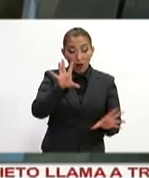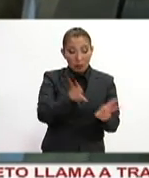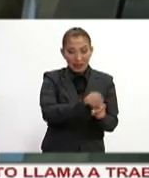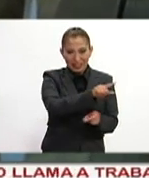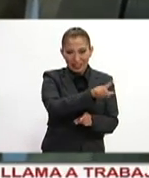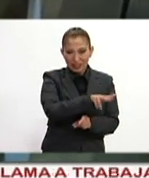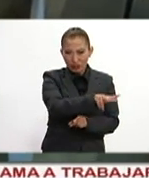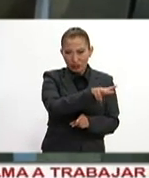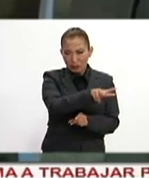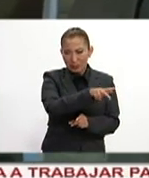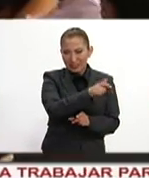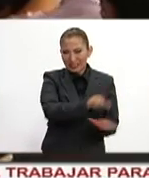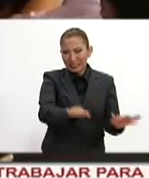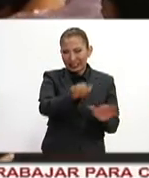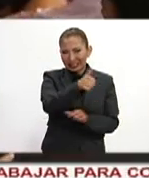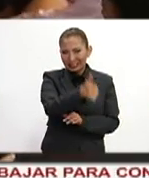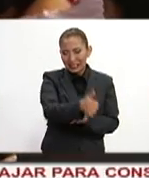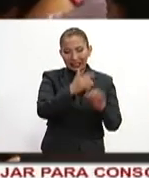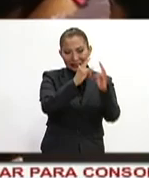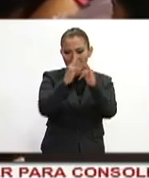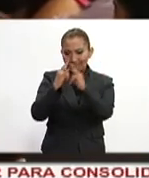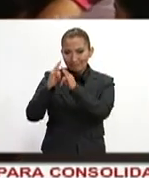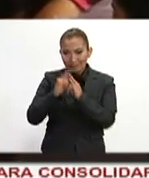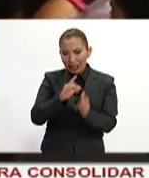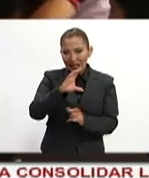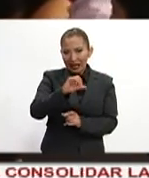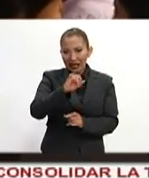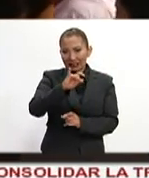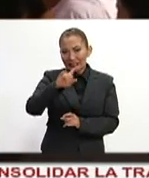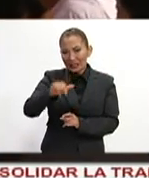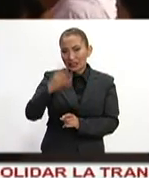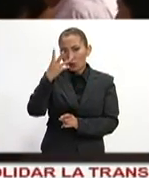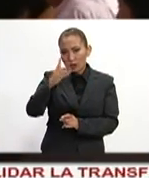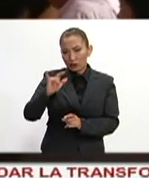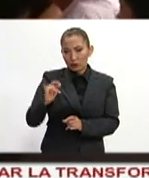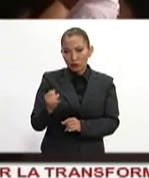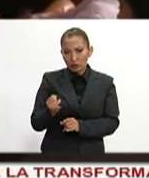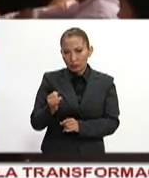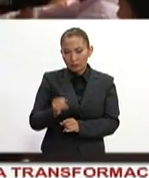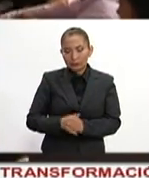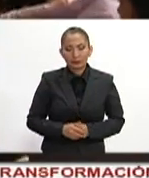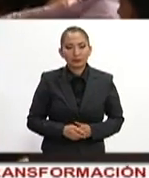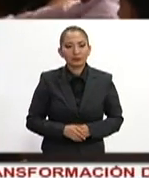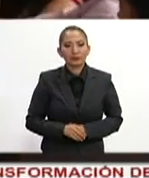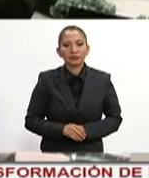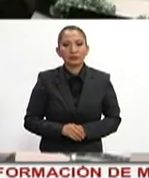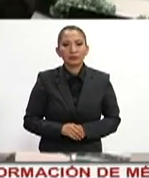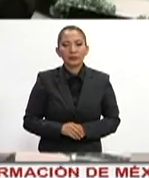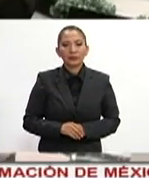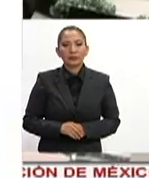total de 18.606 casillas instaladas el 4 de junio.